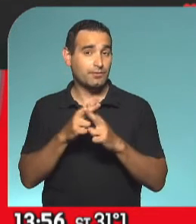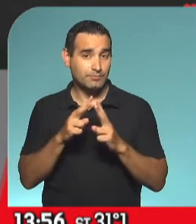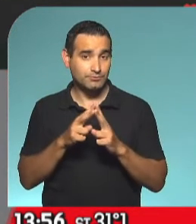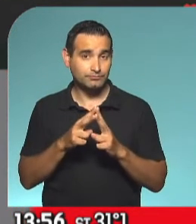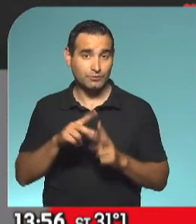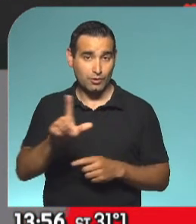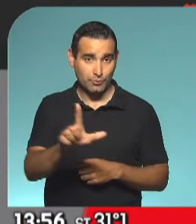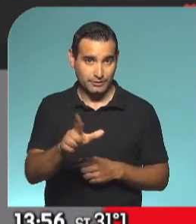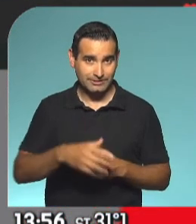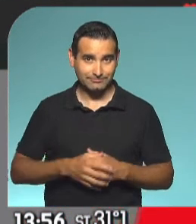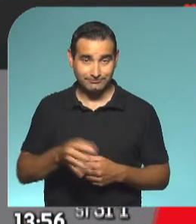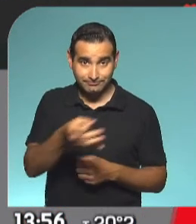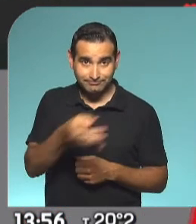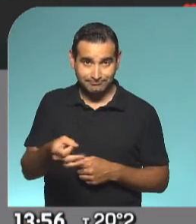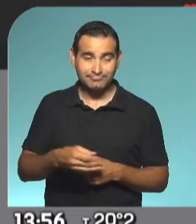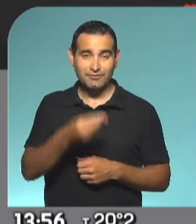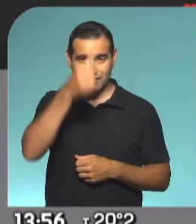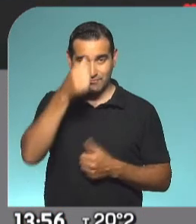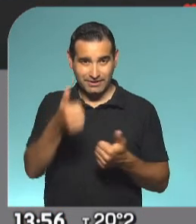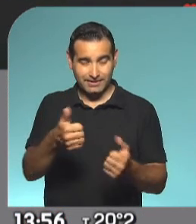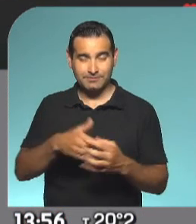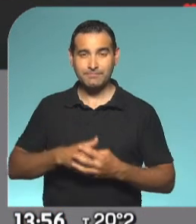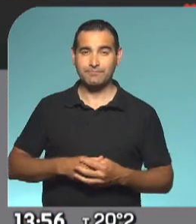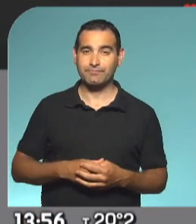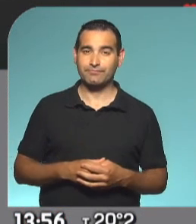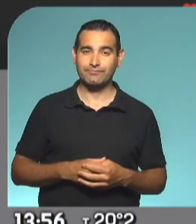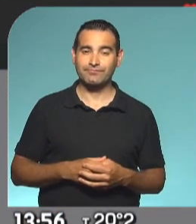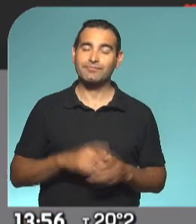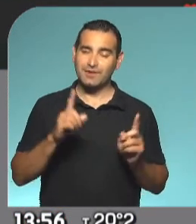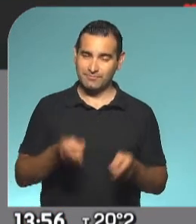a partir del lunes. ¿Sí? Que tengas buen fin de semana, Gaby. Buen fin de semana. Feliz Navidad.